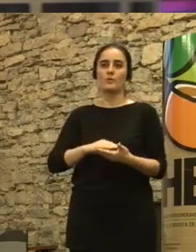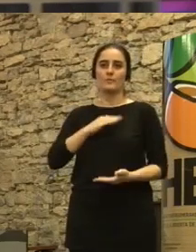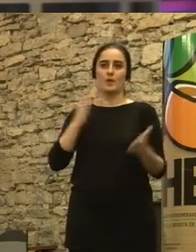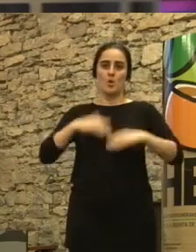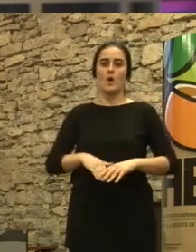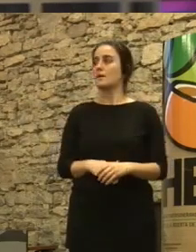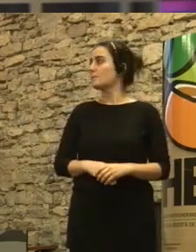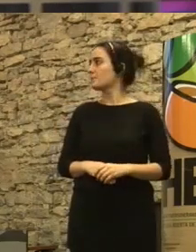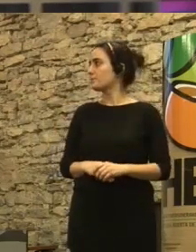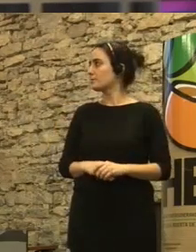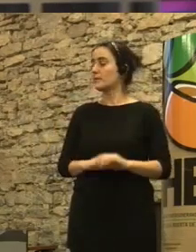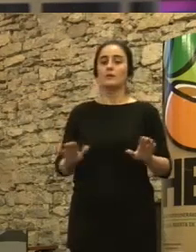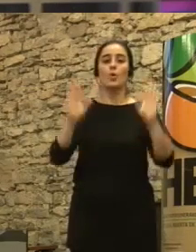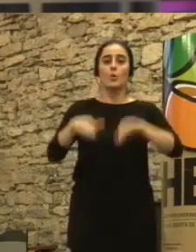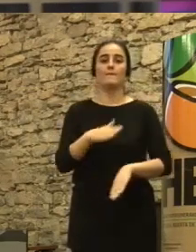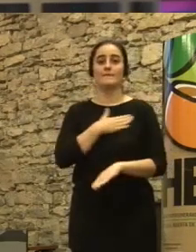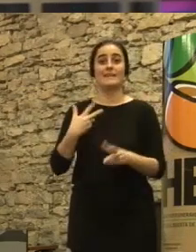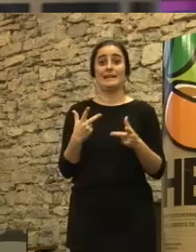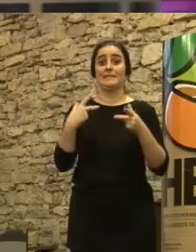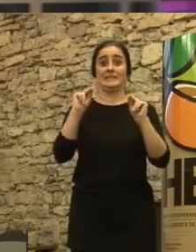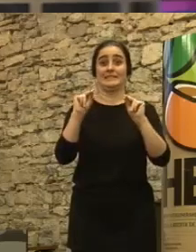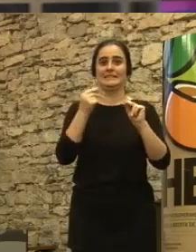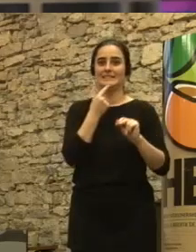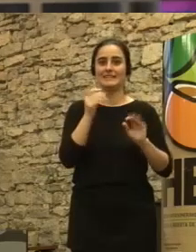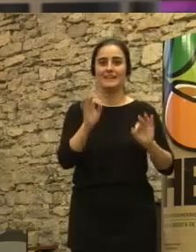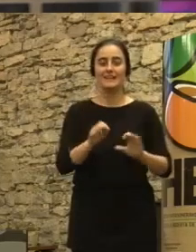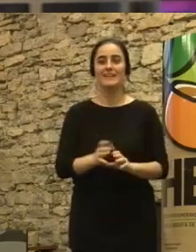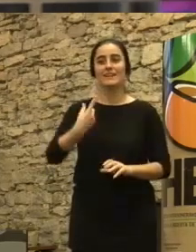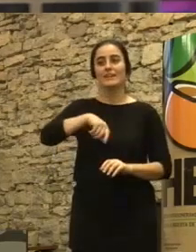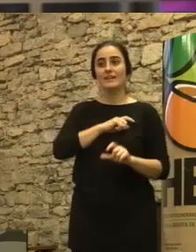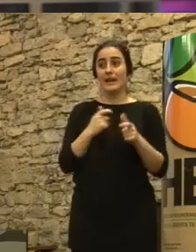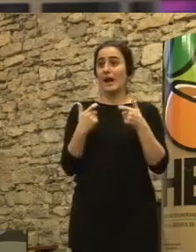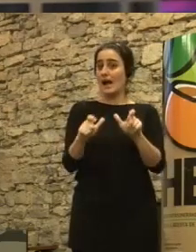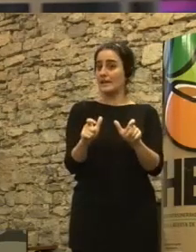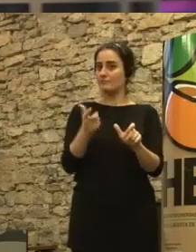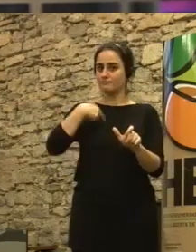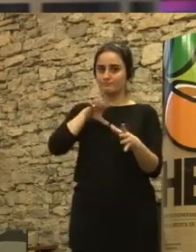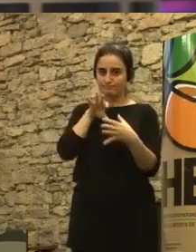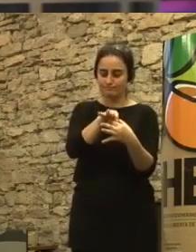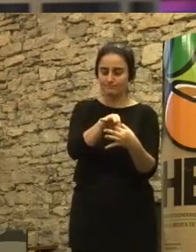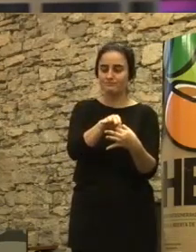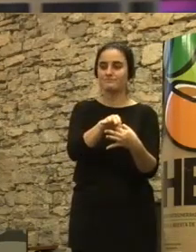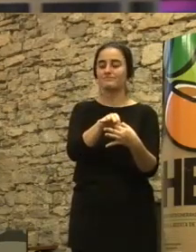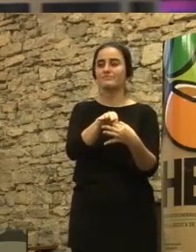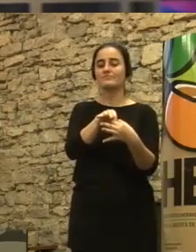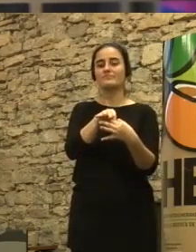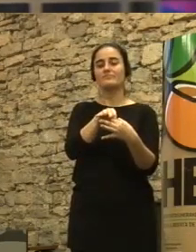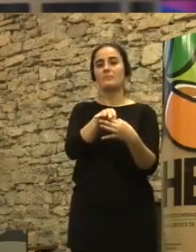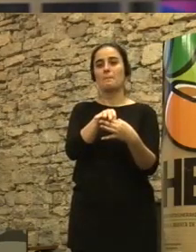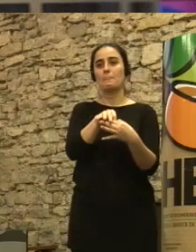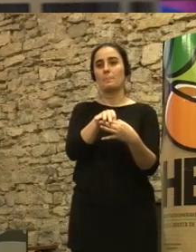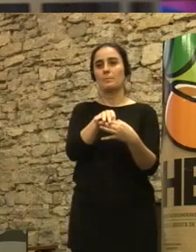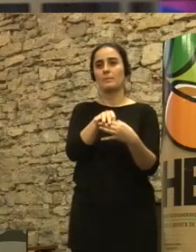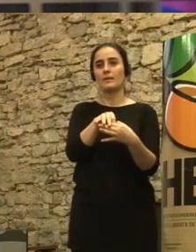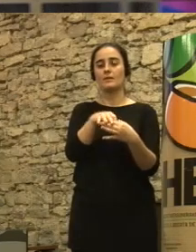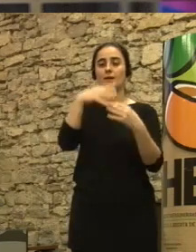Bueno, por último quería terminar con una cosa. En el área que a nosotros nos toca, es fundamental la atención